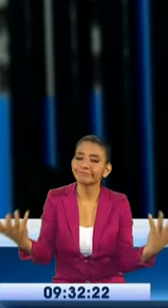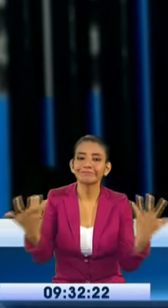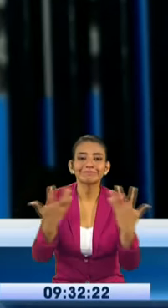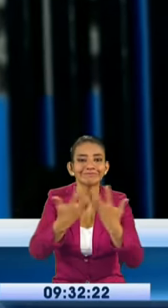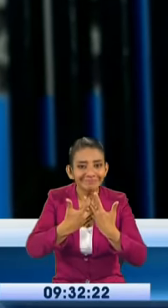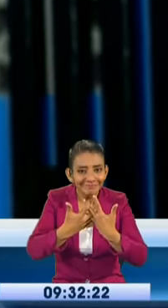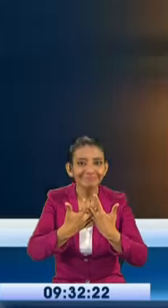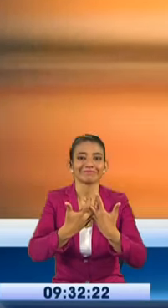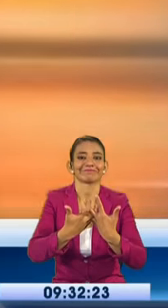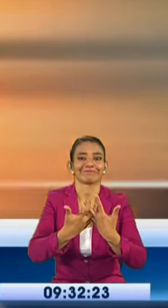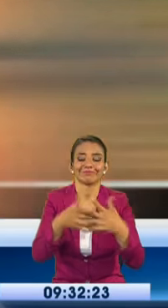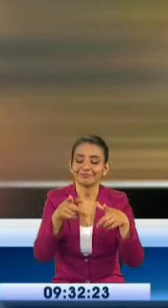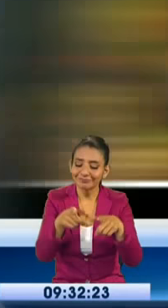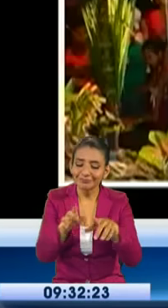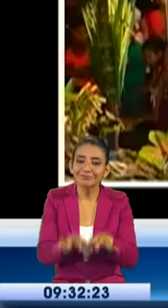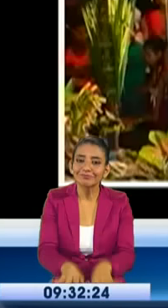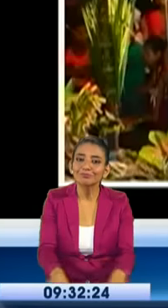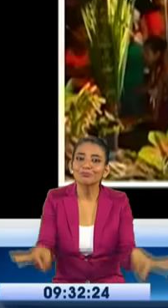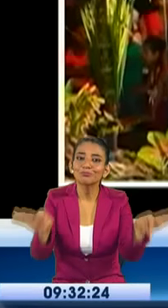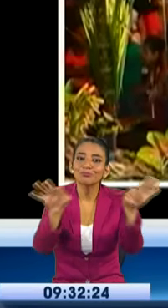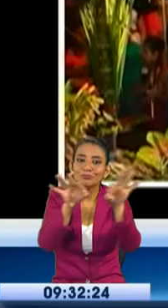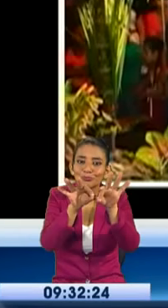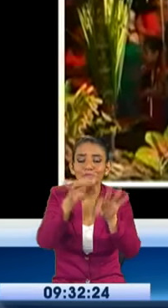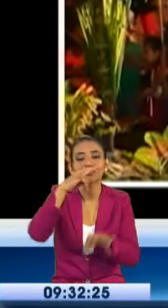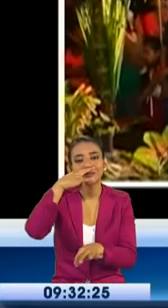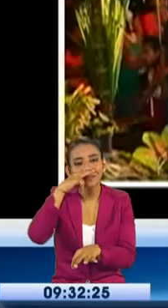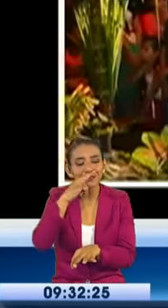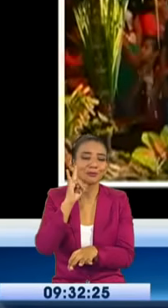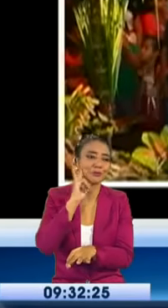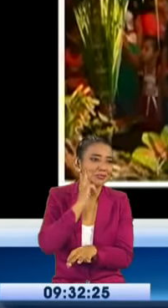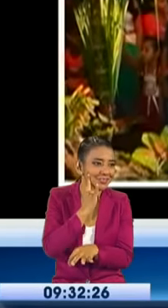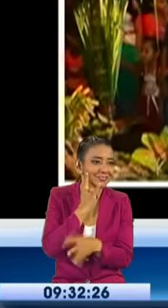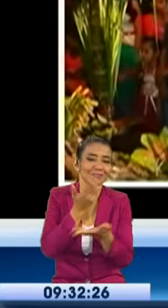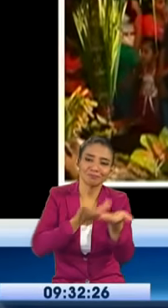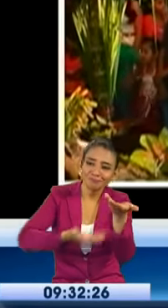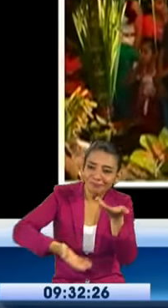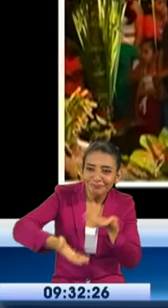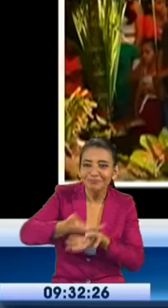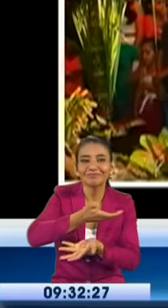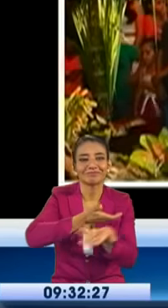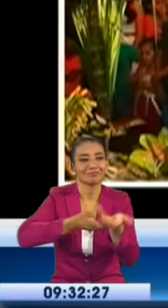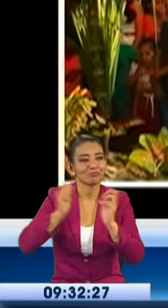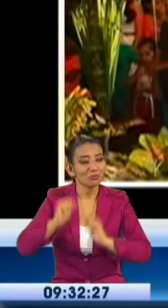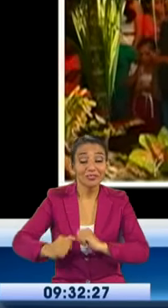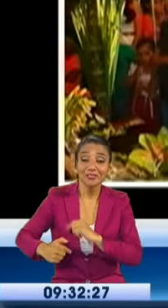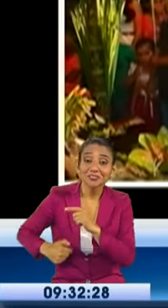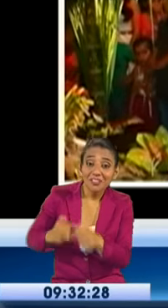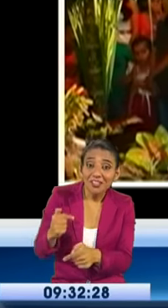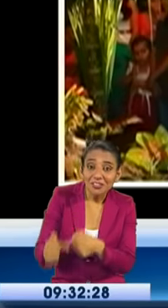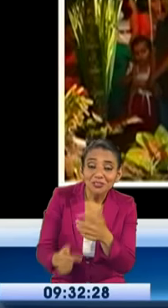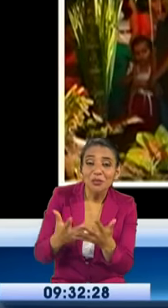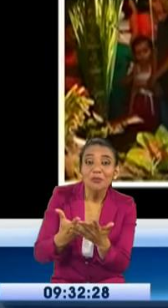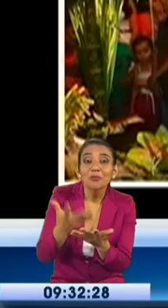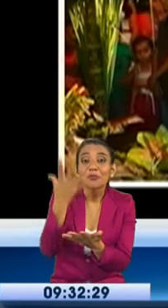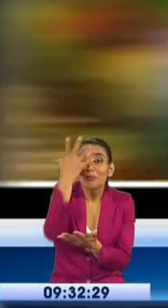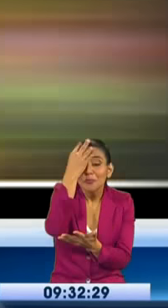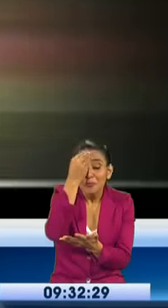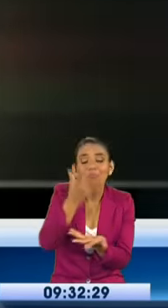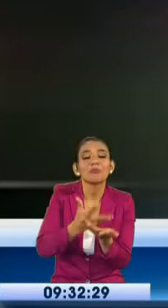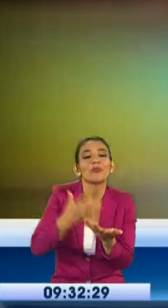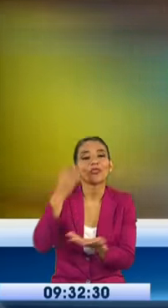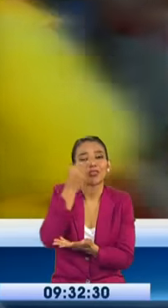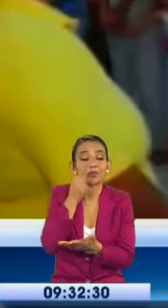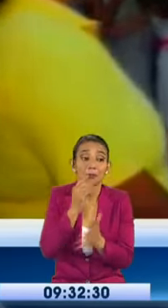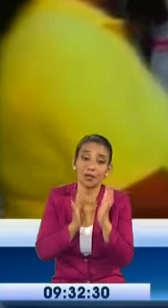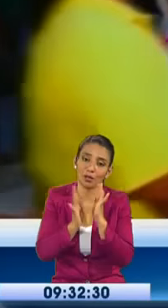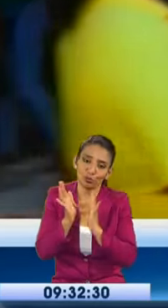unidad, más que todo que los niños puedan compartir esta tradición maravillosa del nacimiento del niño